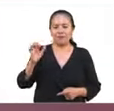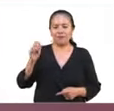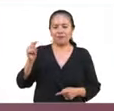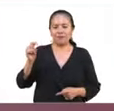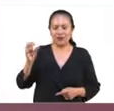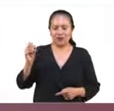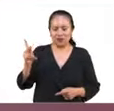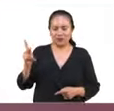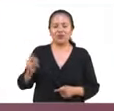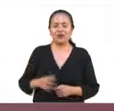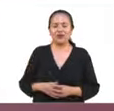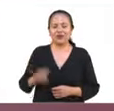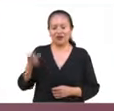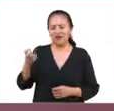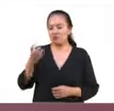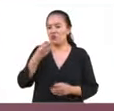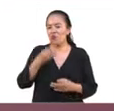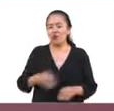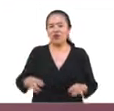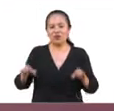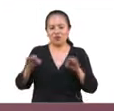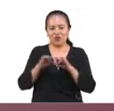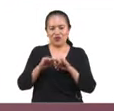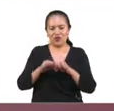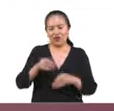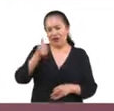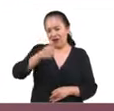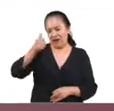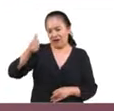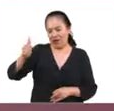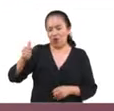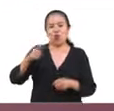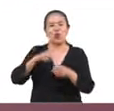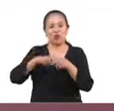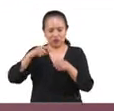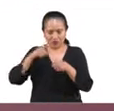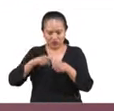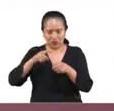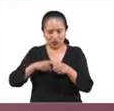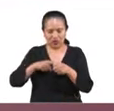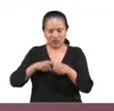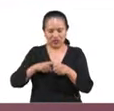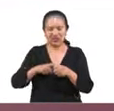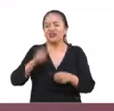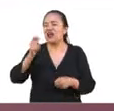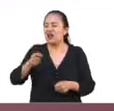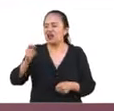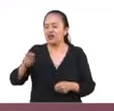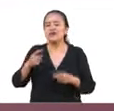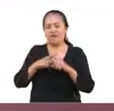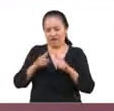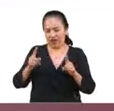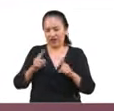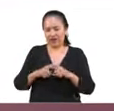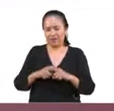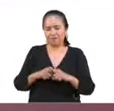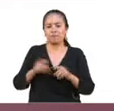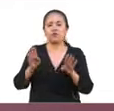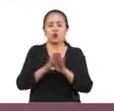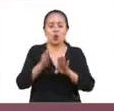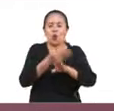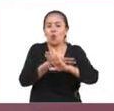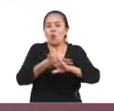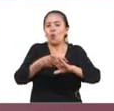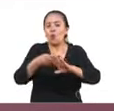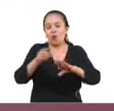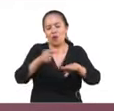esta cultura y tiene un significado en cada uno de sus colores y en cada una de las bases, como el blanco,